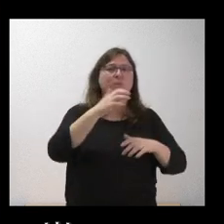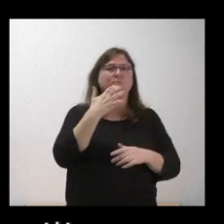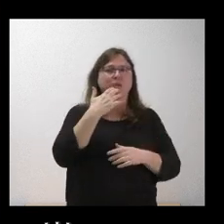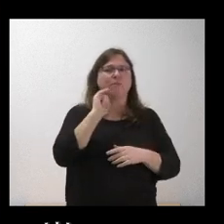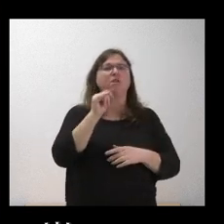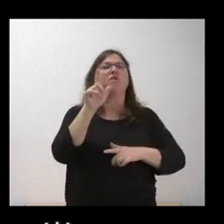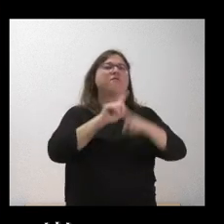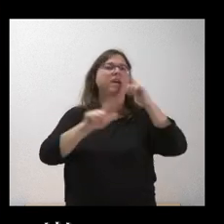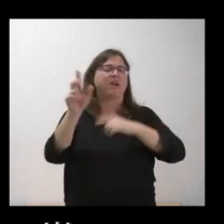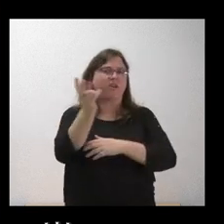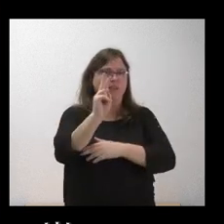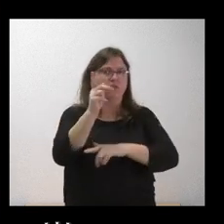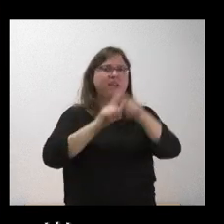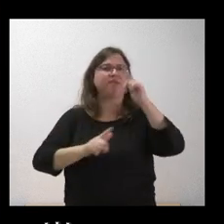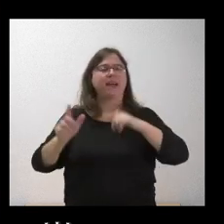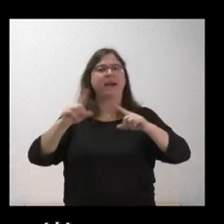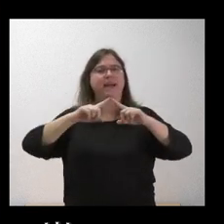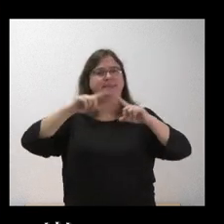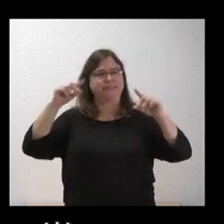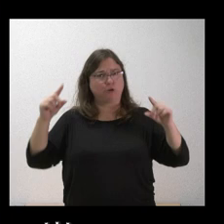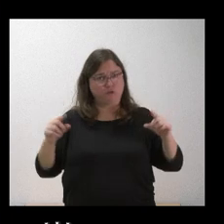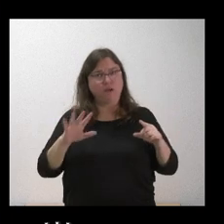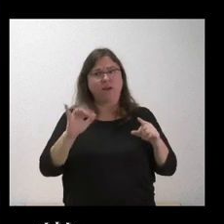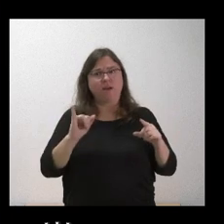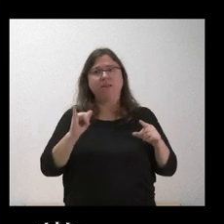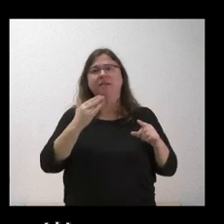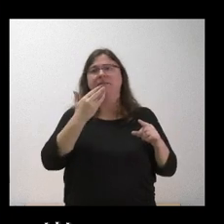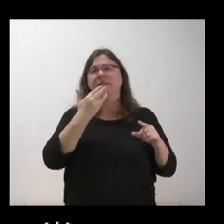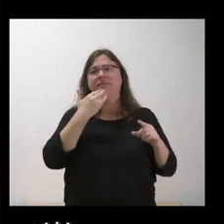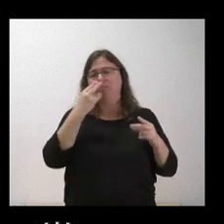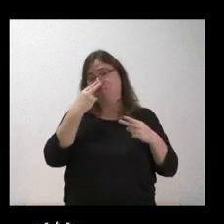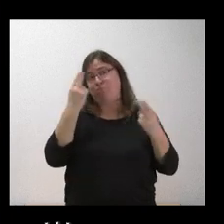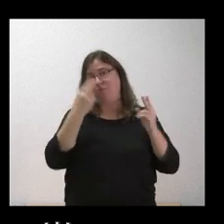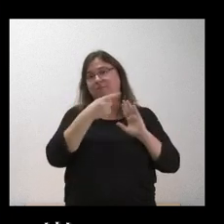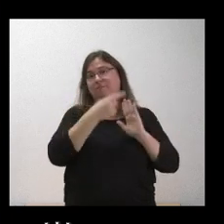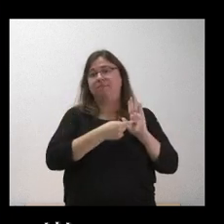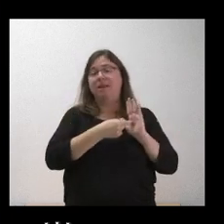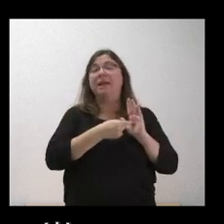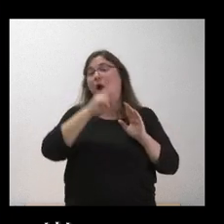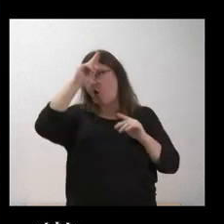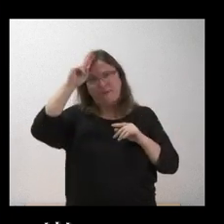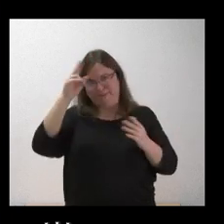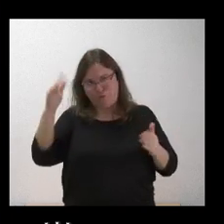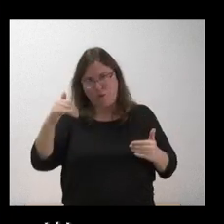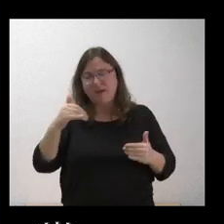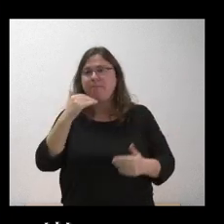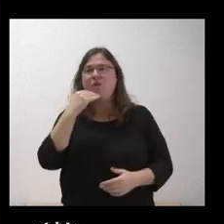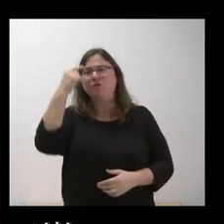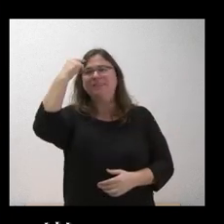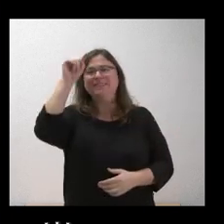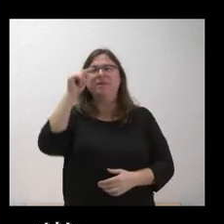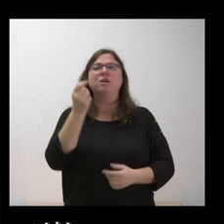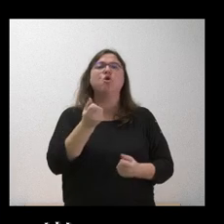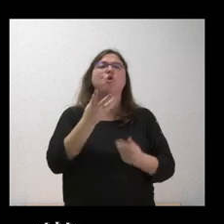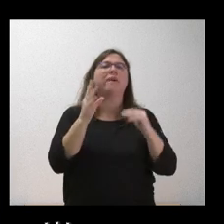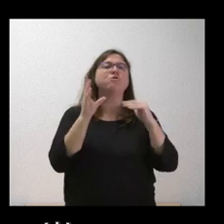valladolit o a Segovia eh si ser de interés público digamos no así con Madrid entonces saber eh Qué número